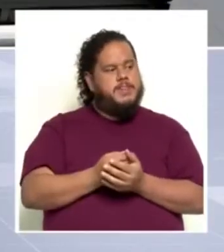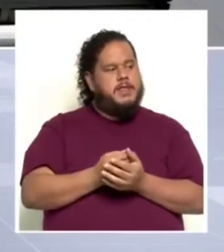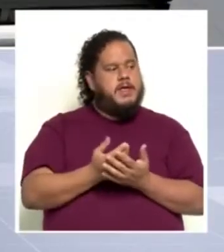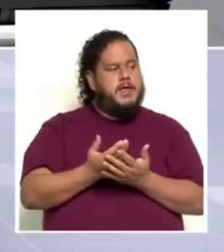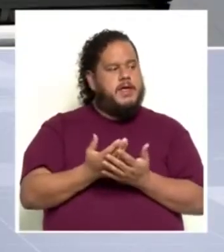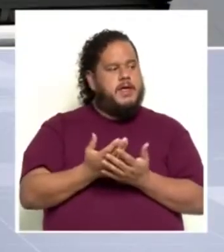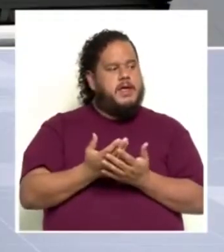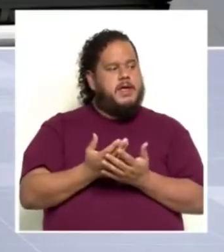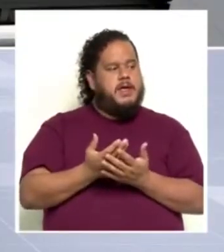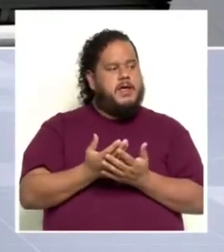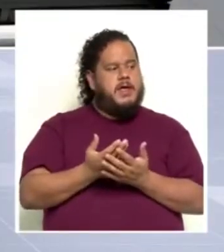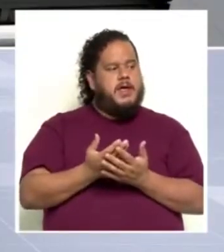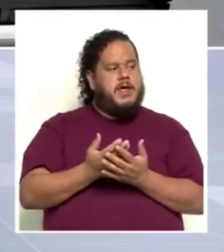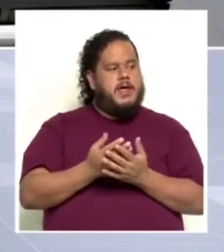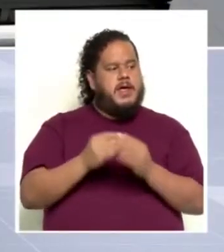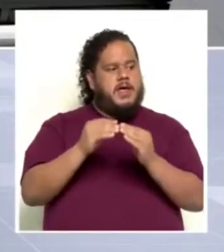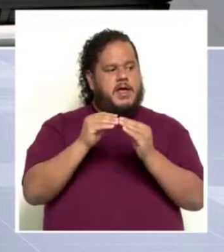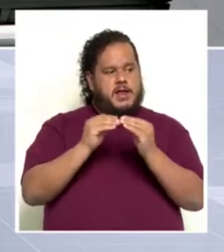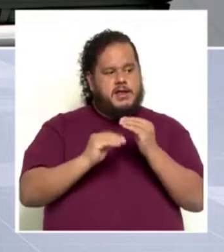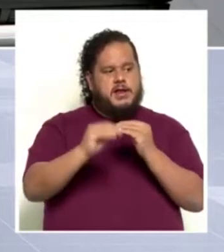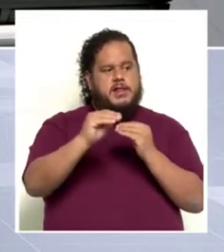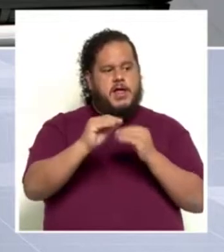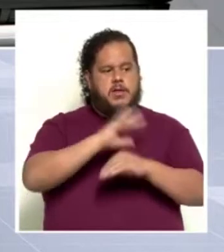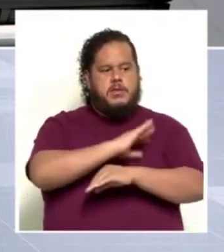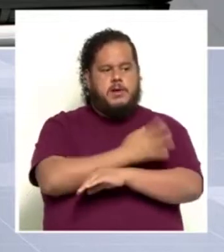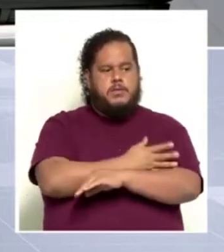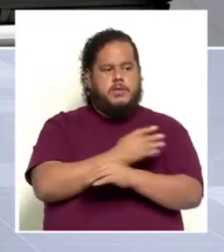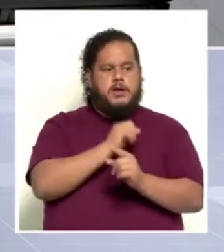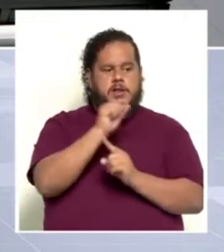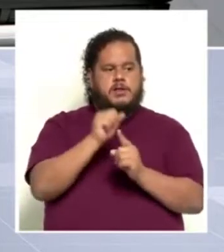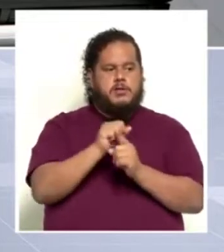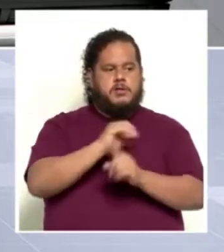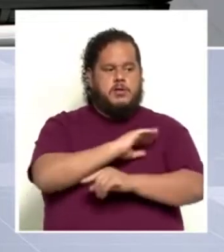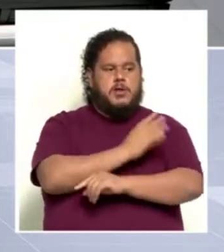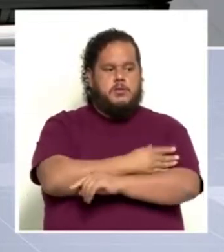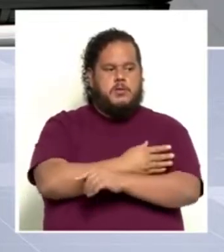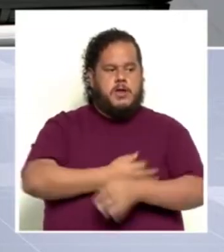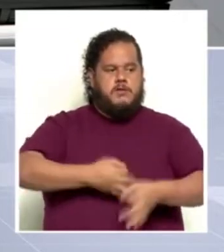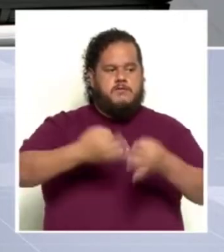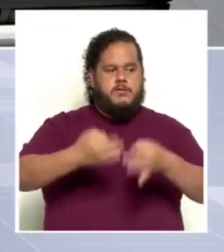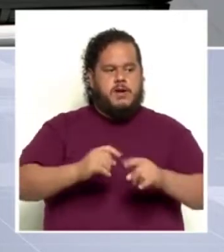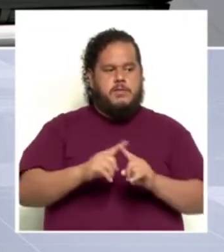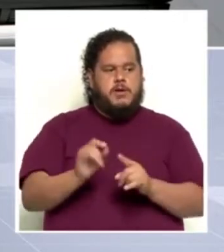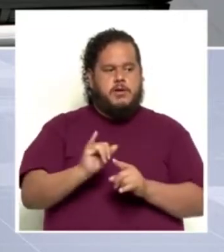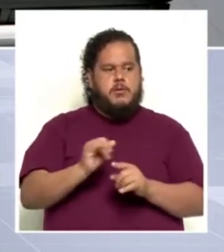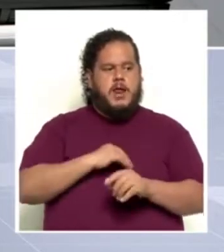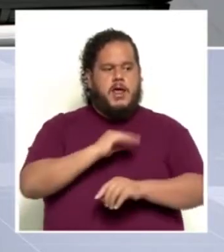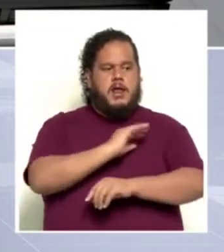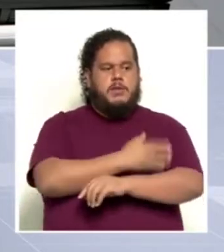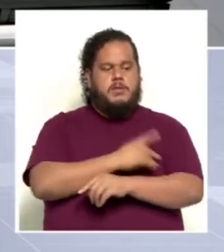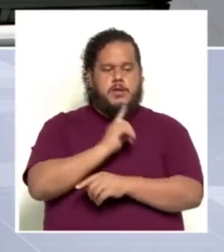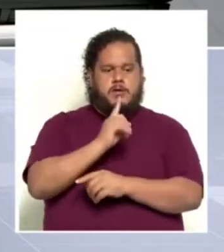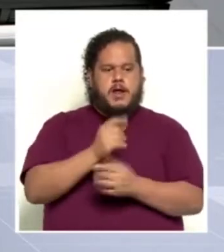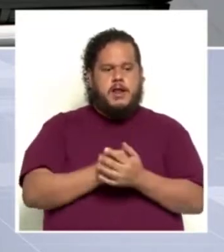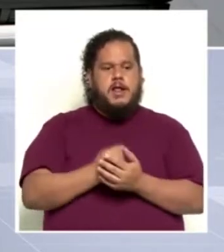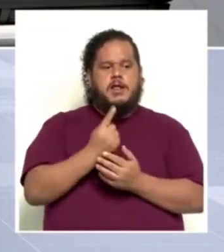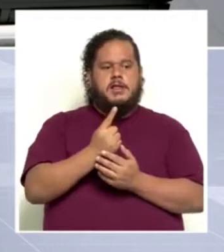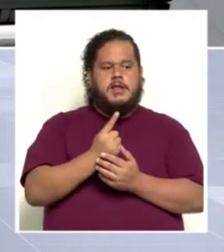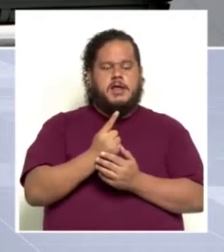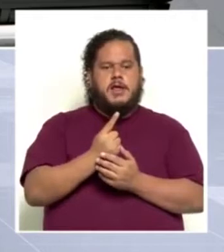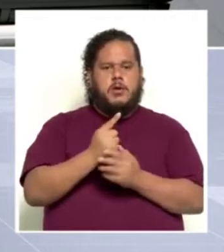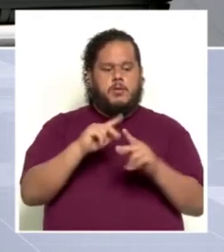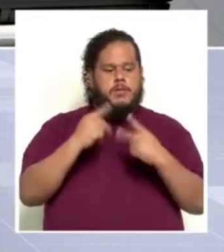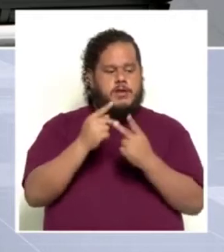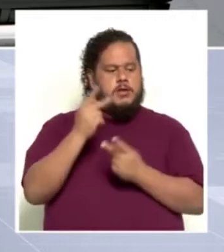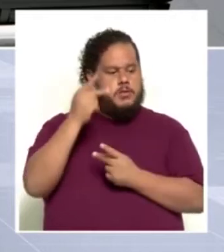el traslado del poder, en la cesión del poder, en el ejercicio del poder formal, pero también el poder real, del que una fracción que